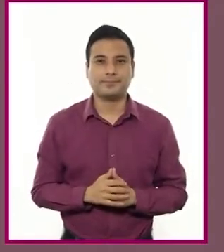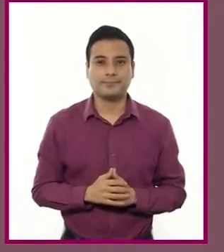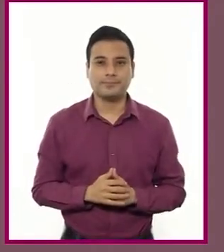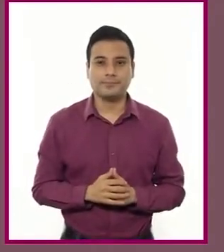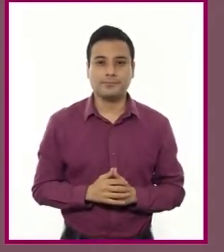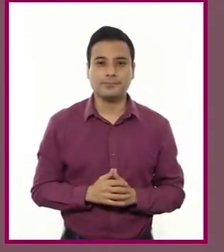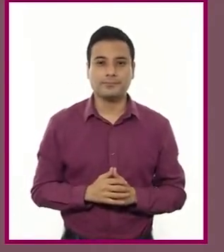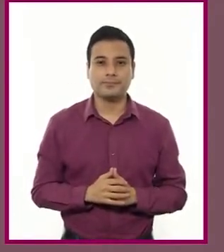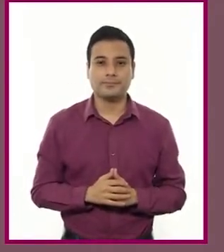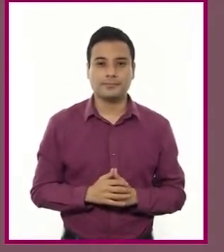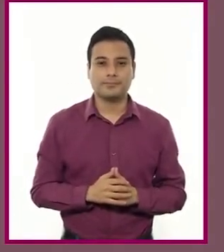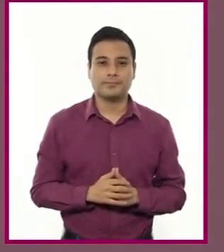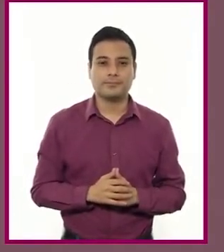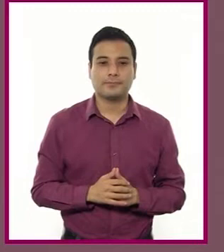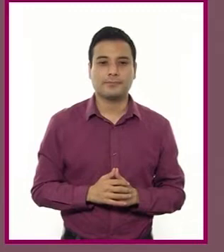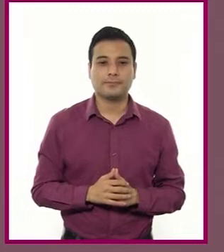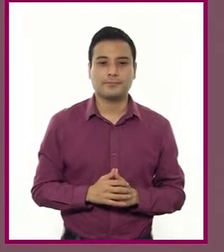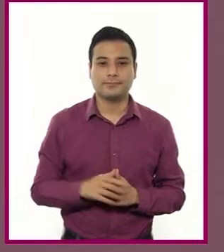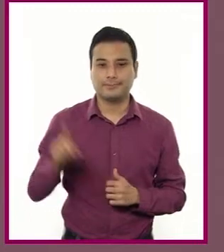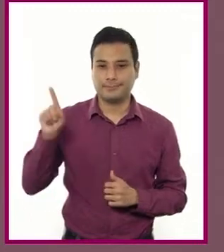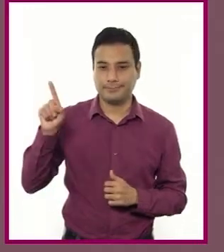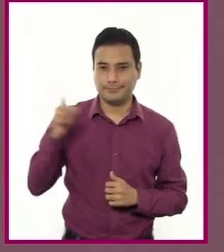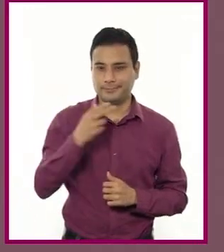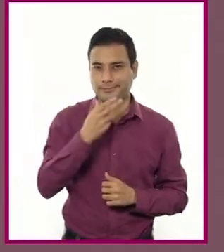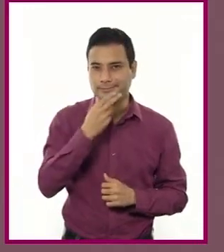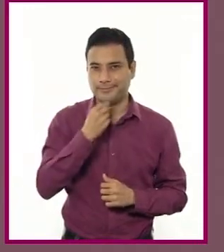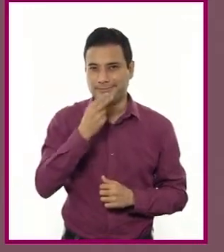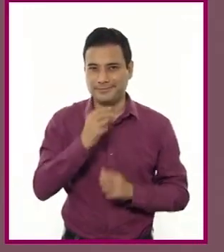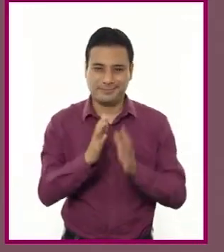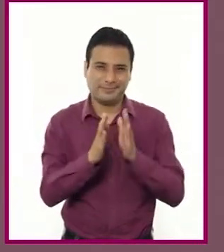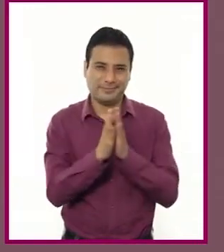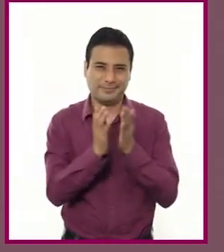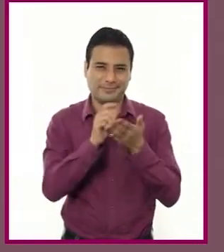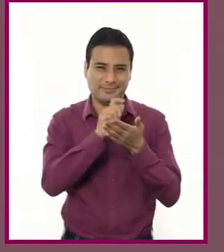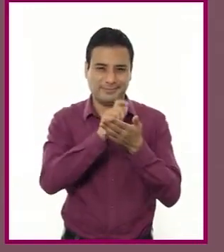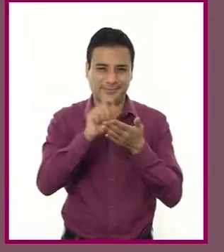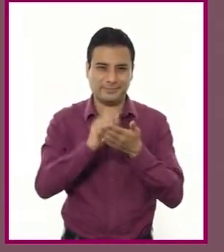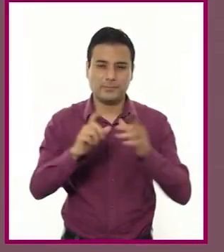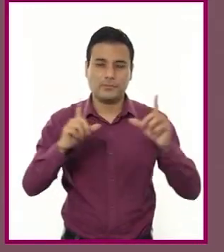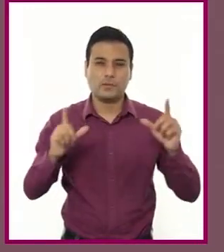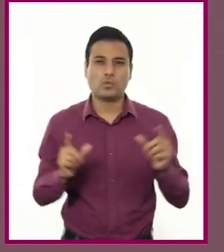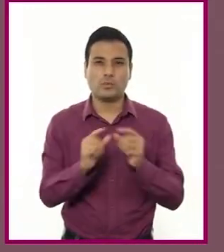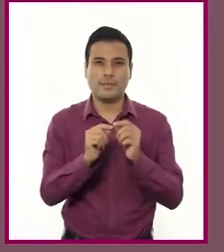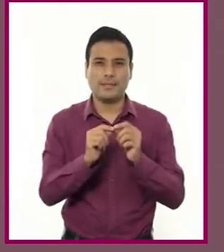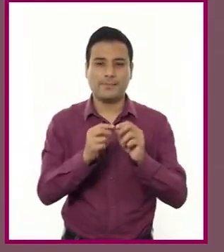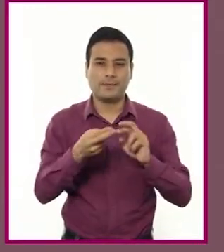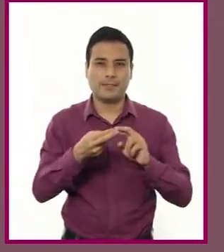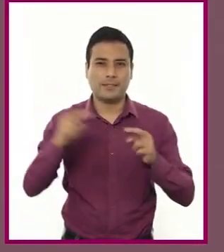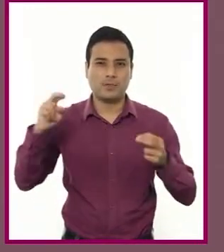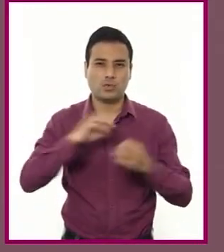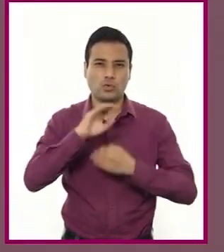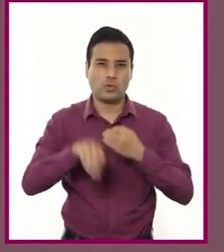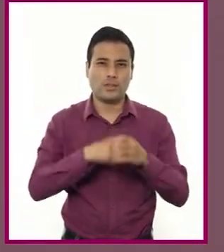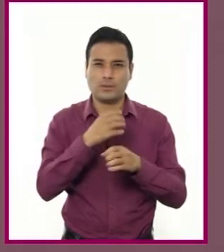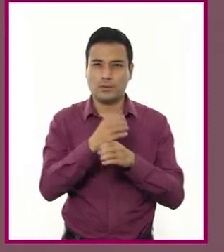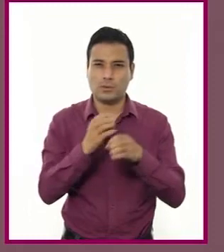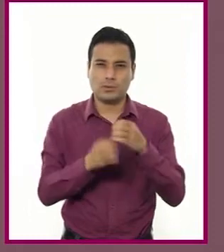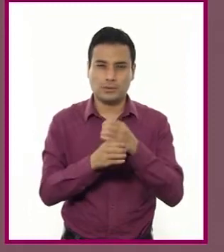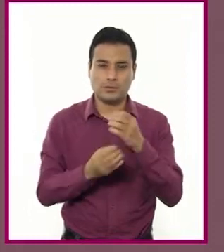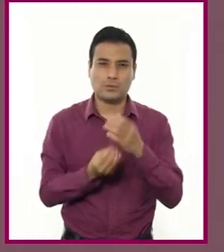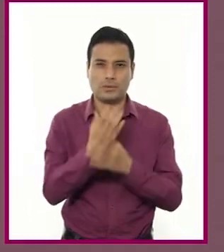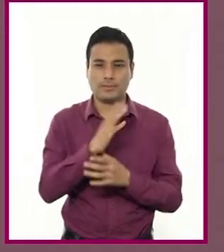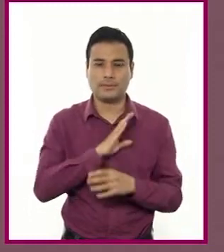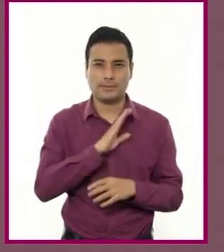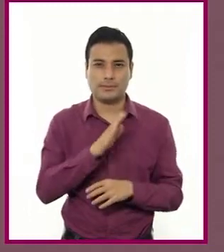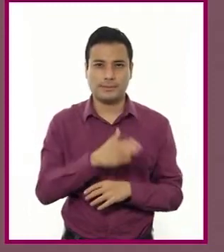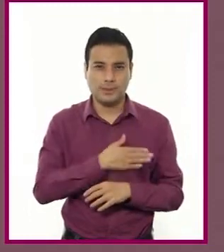Fernando de Alba Iztlizóchitl, autor de Sumaria relación de todas las cosas que han sucedido en la Nueva España y